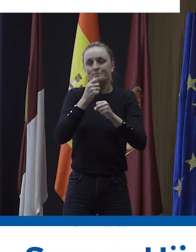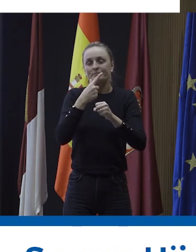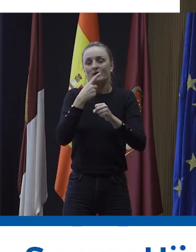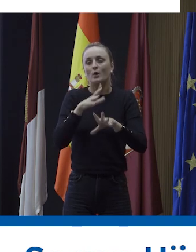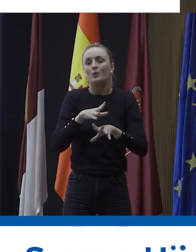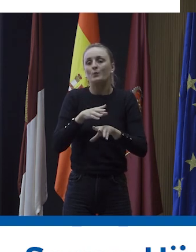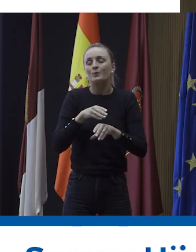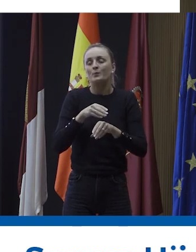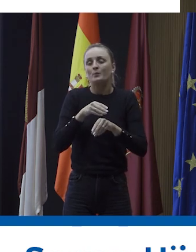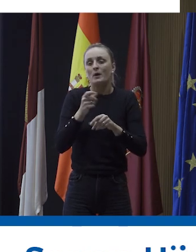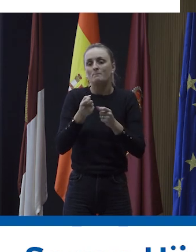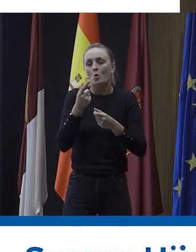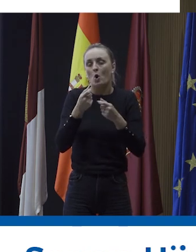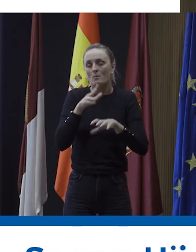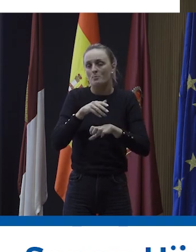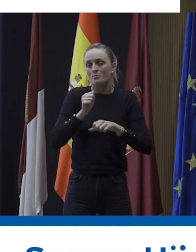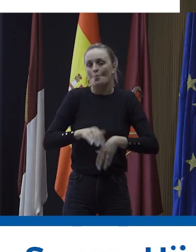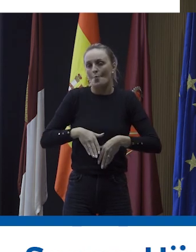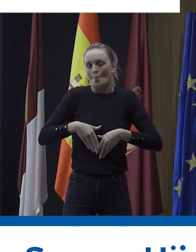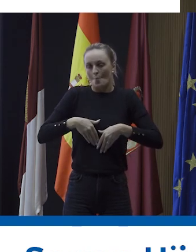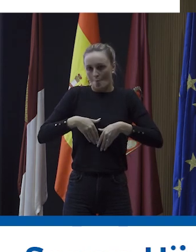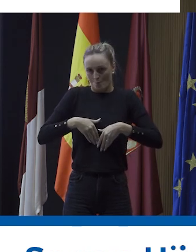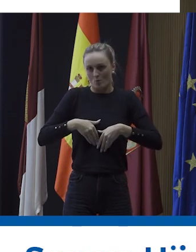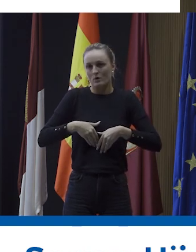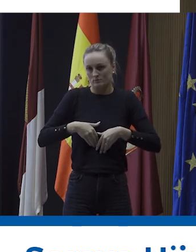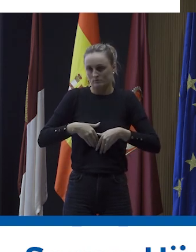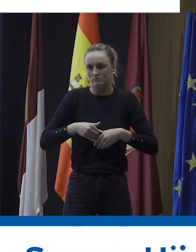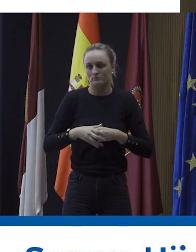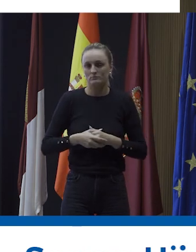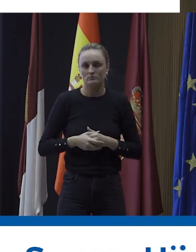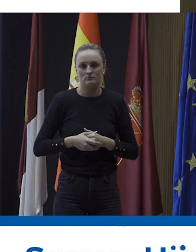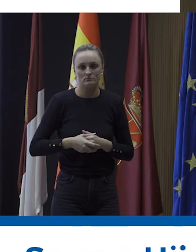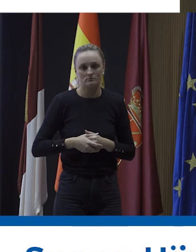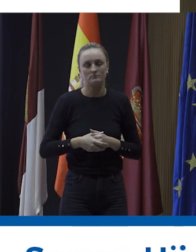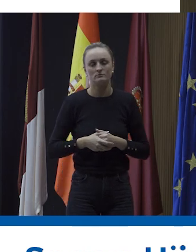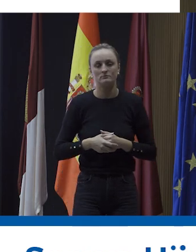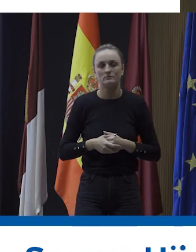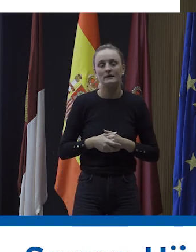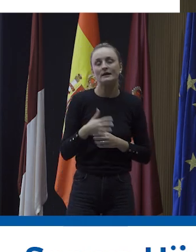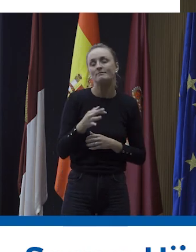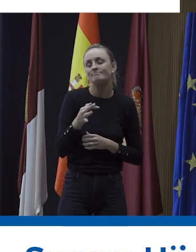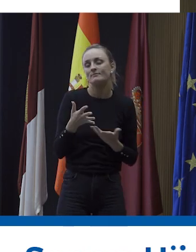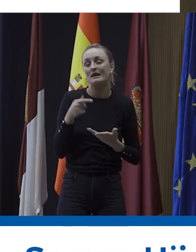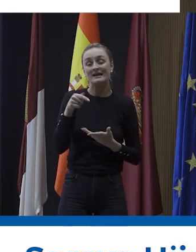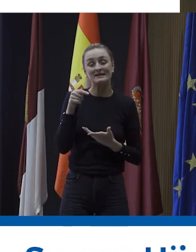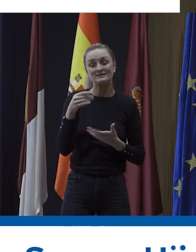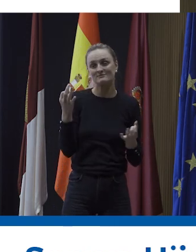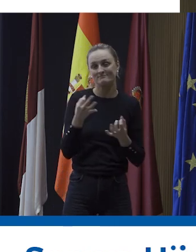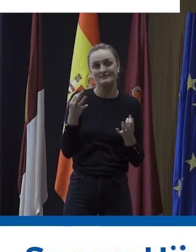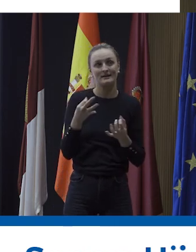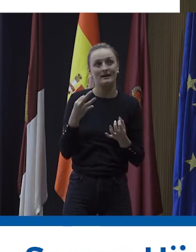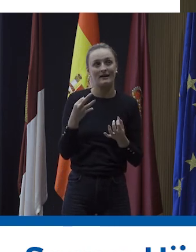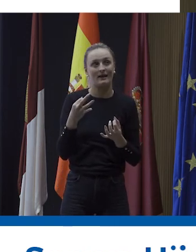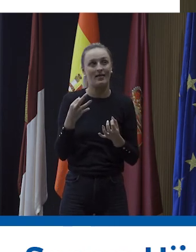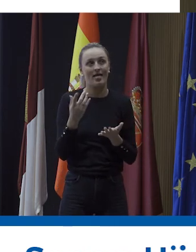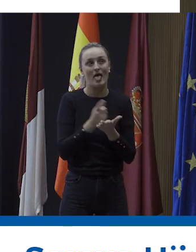de aire, metiendo el abdomen y haciendo ese gesto como de cortar la orina, ¿vale? Entonces, esto luego se puede